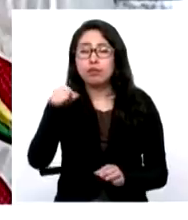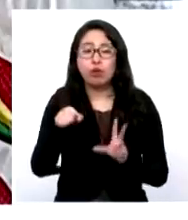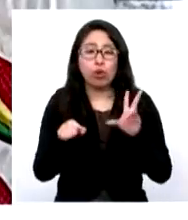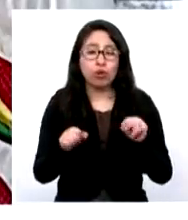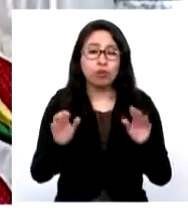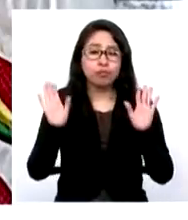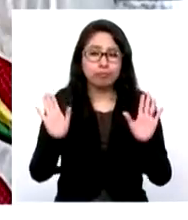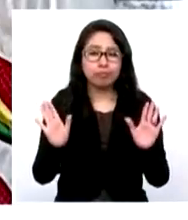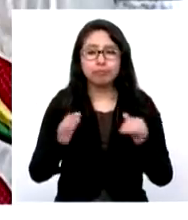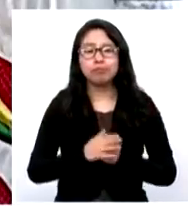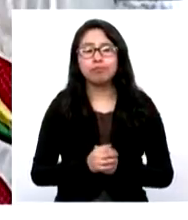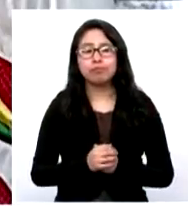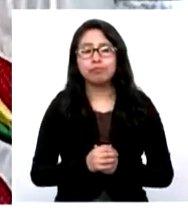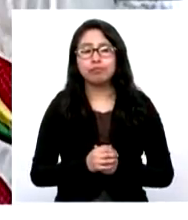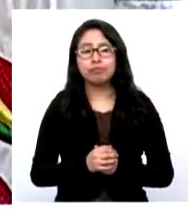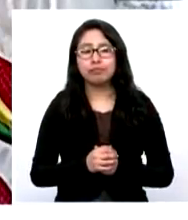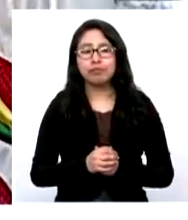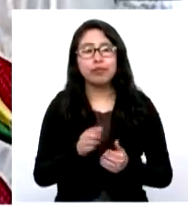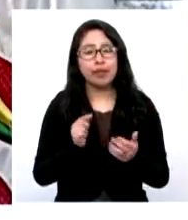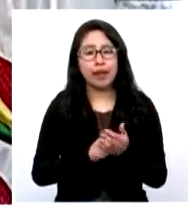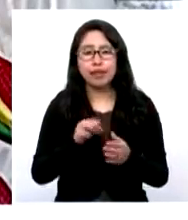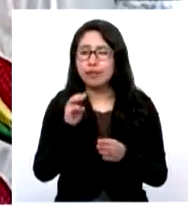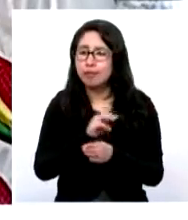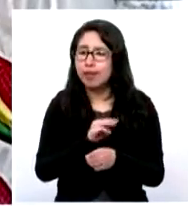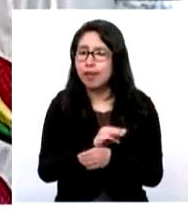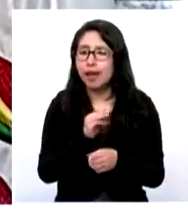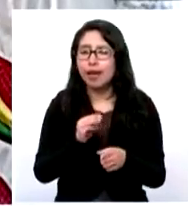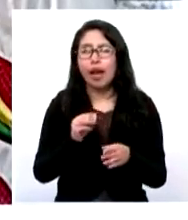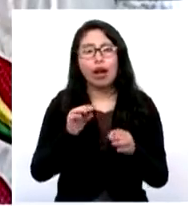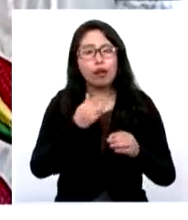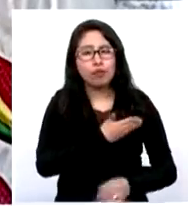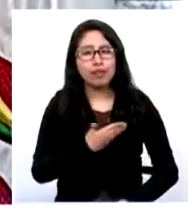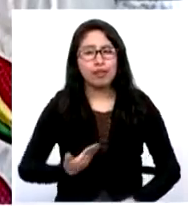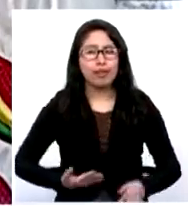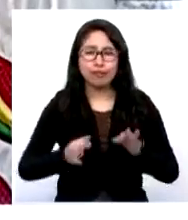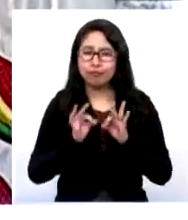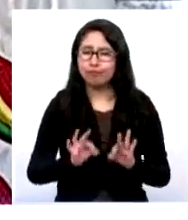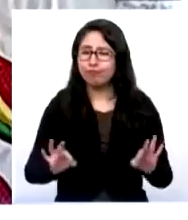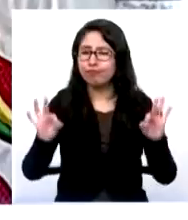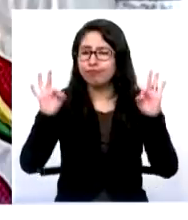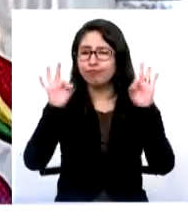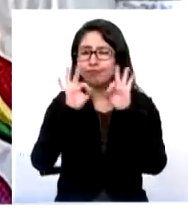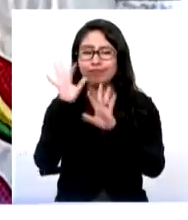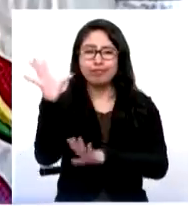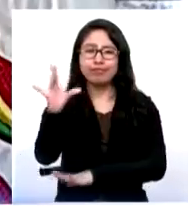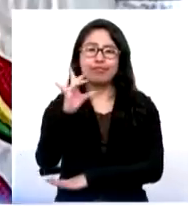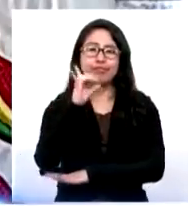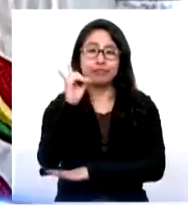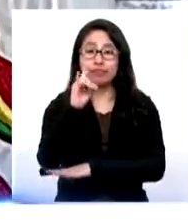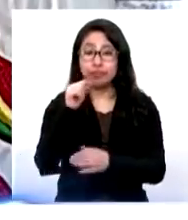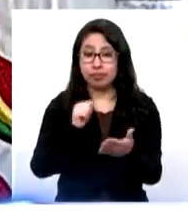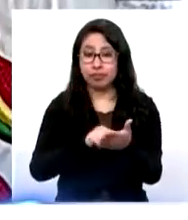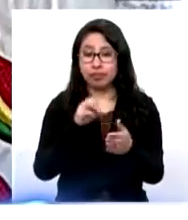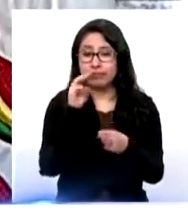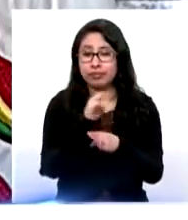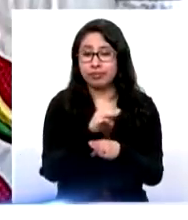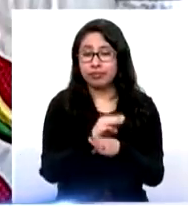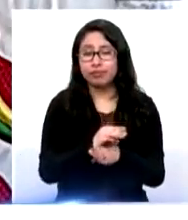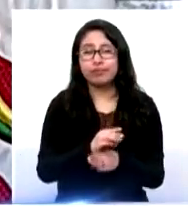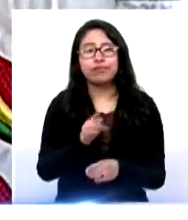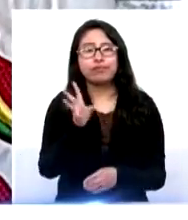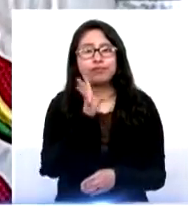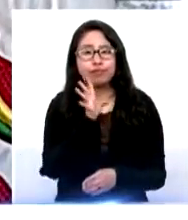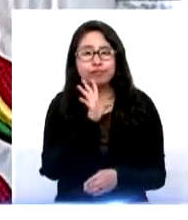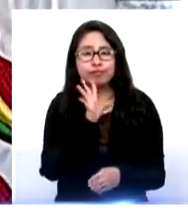mensaje presidencial, que es muy importante para el pueblo boliviano, porque en ese mensaje se hablará